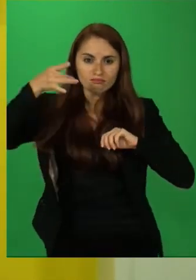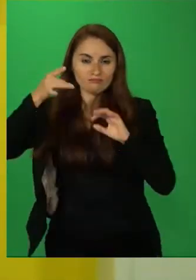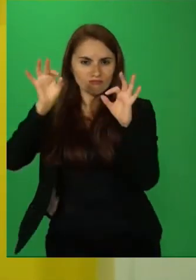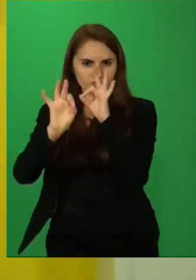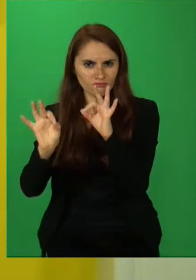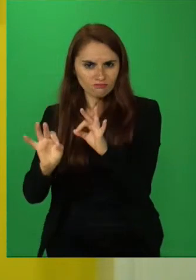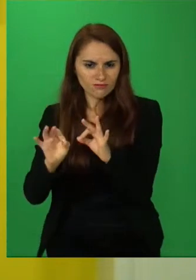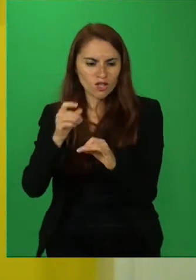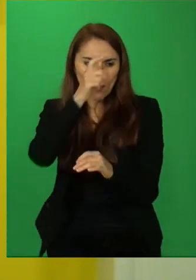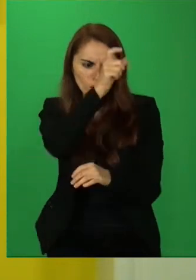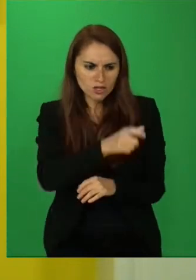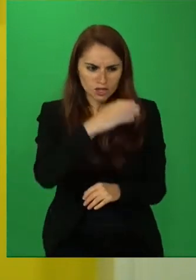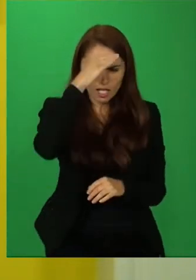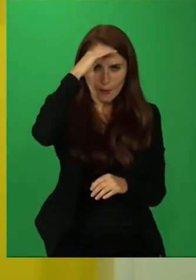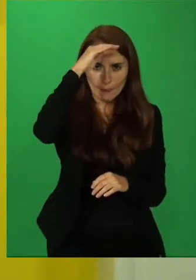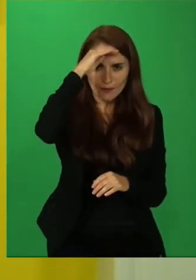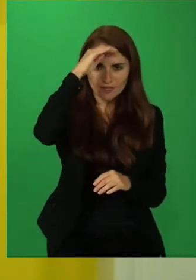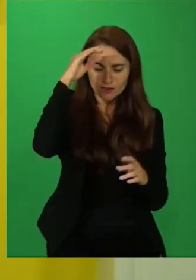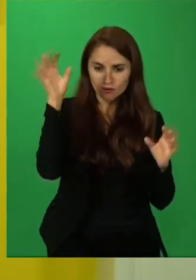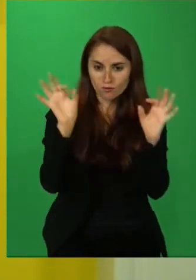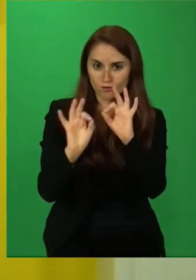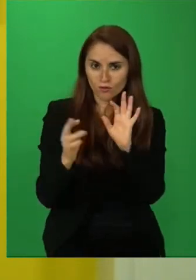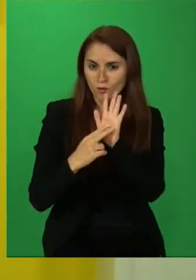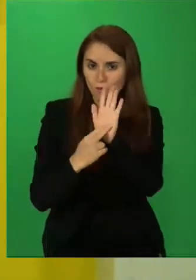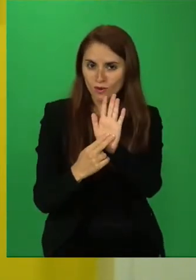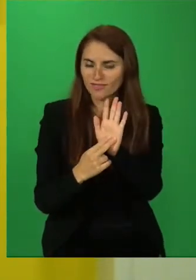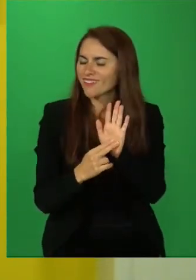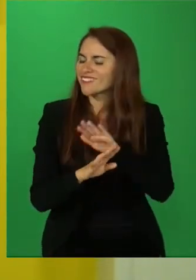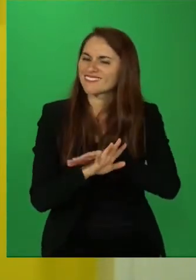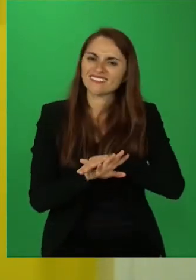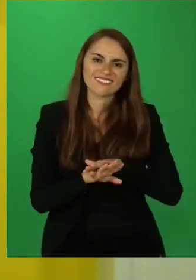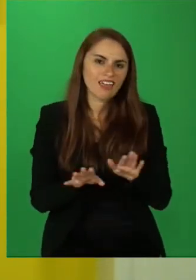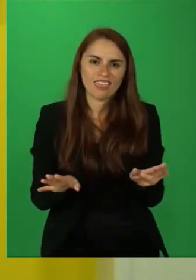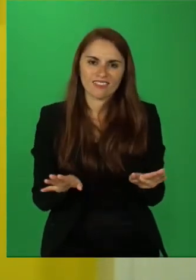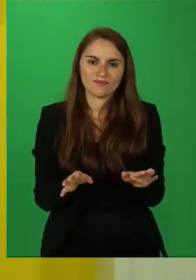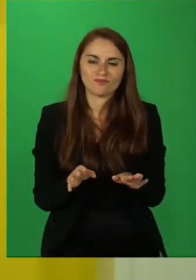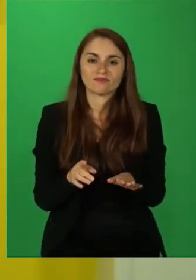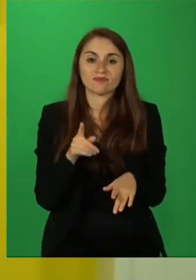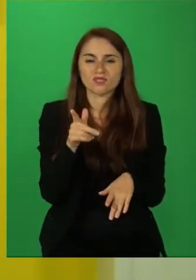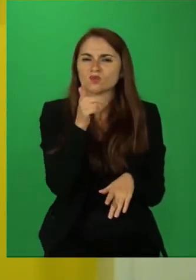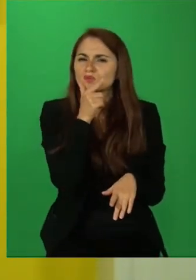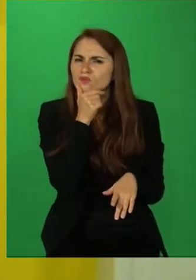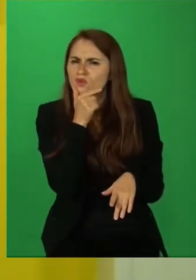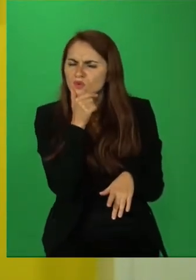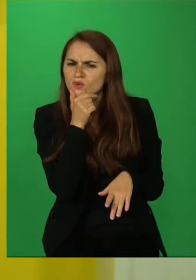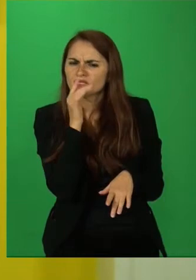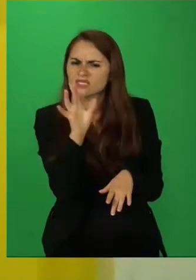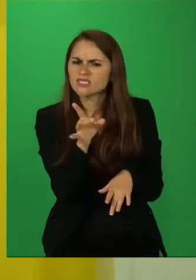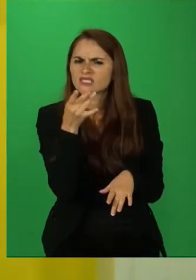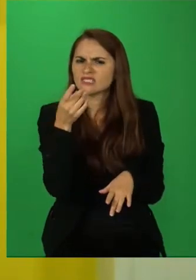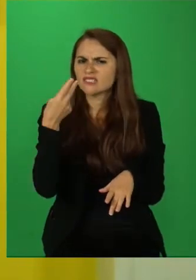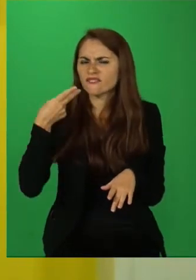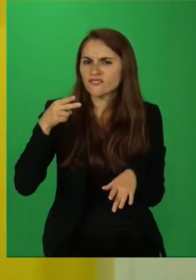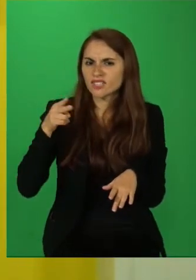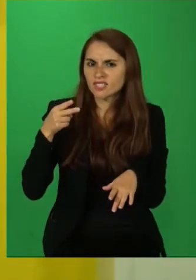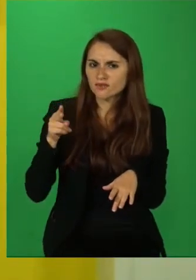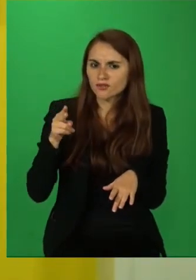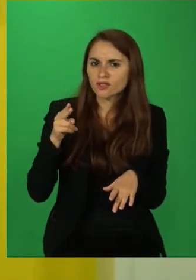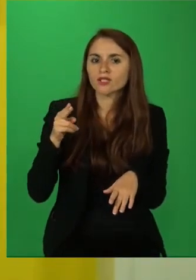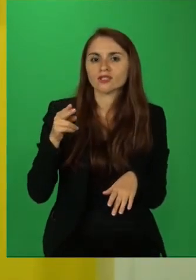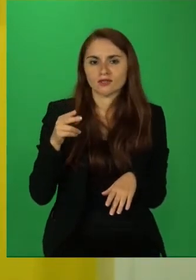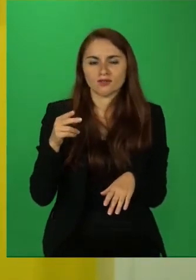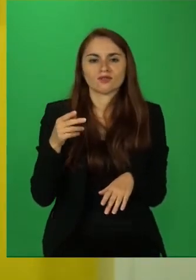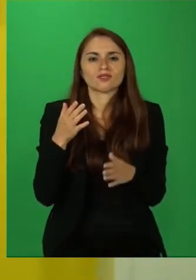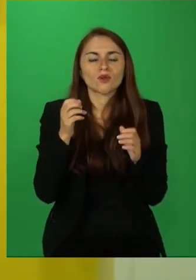el tema. ¿Te das cuenta o no? Muy bien. Si tienes dudas respecto a la elección del verbo, puedes volver